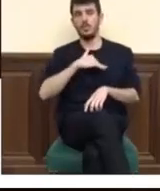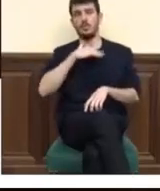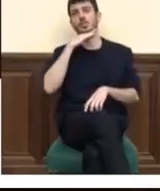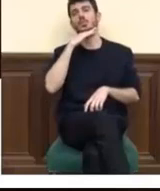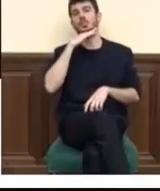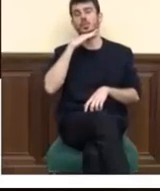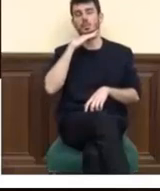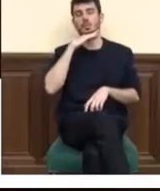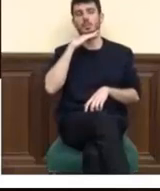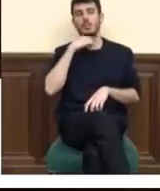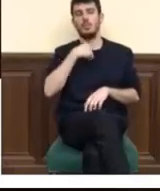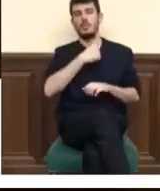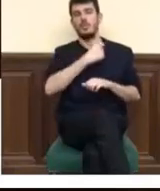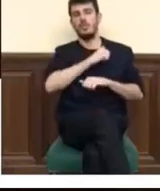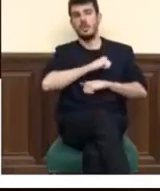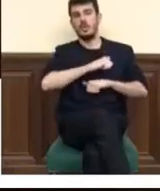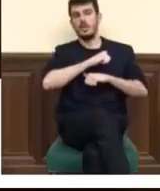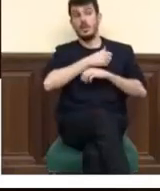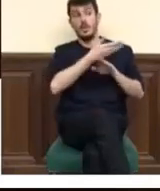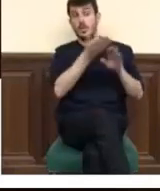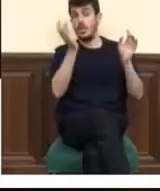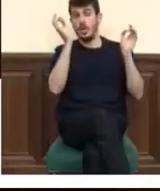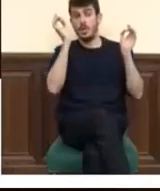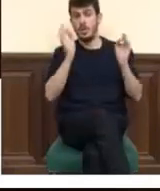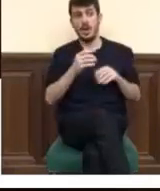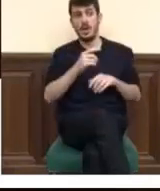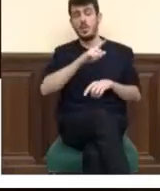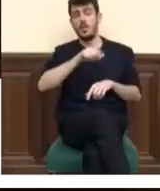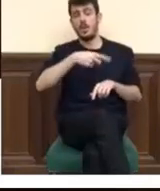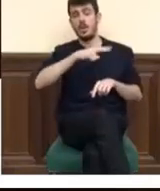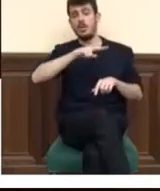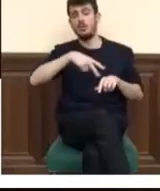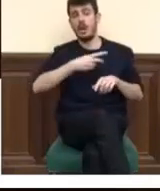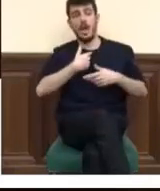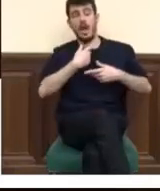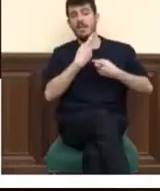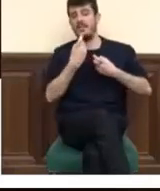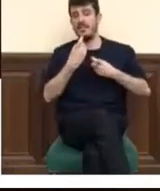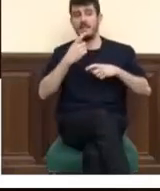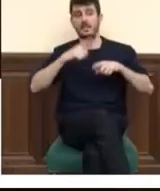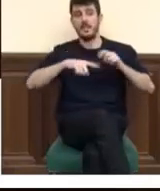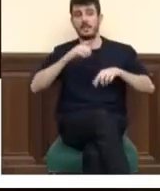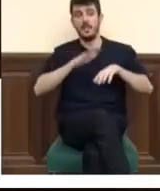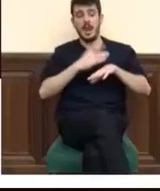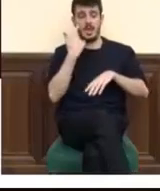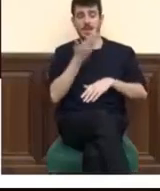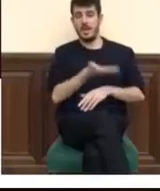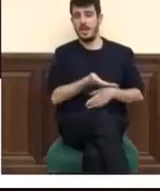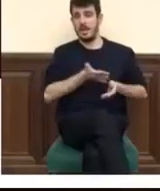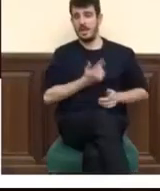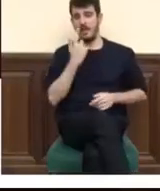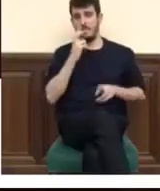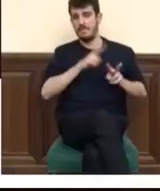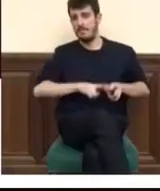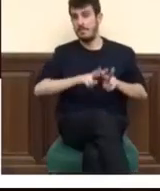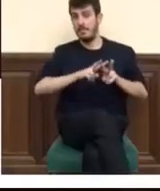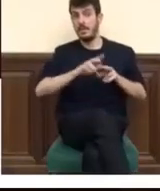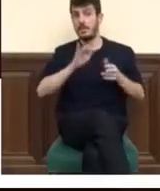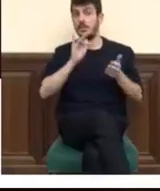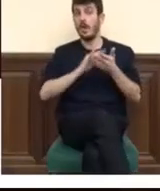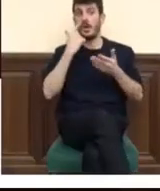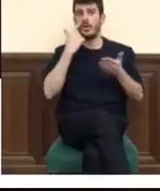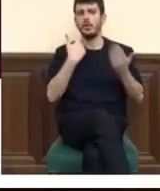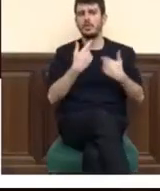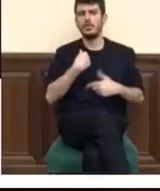saturada. Y me he tenido que esperar, como todo el mundo allí, una hora o dos o lo que ha hecho falta para que vieran a la niña. Y cuando he entrado en la consulta le he dicho a